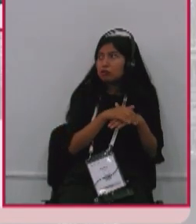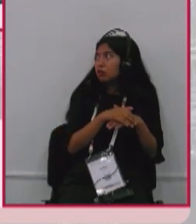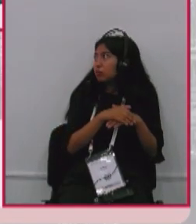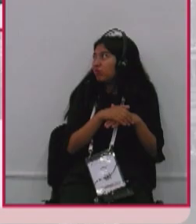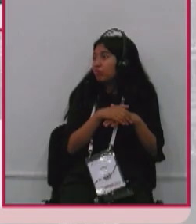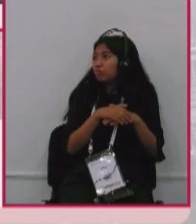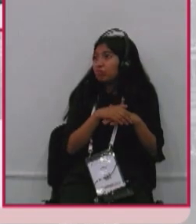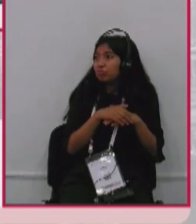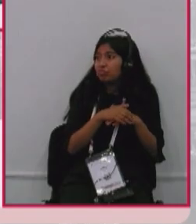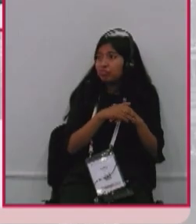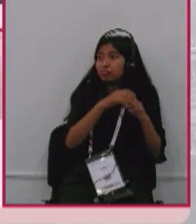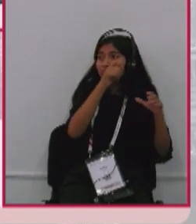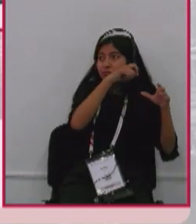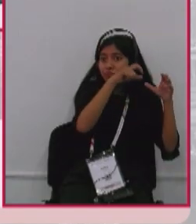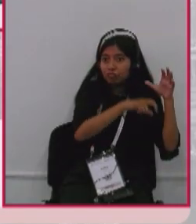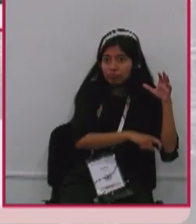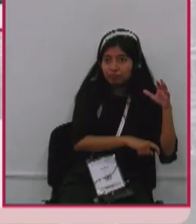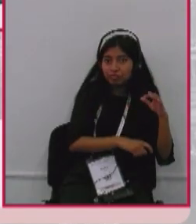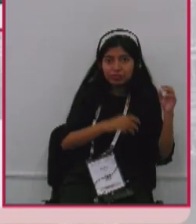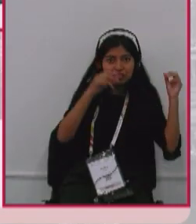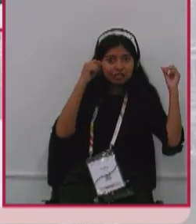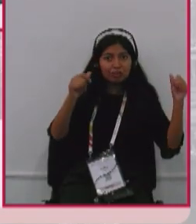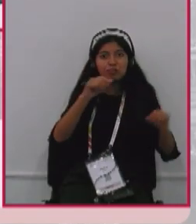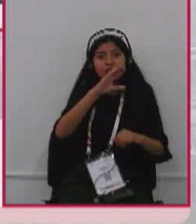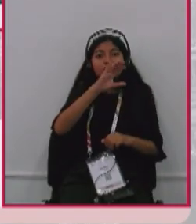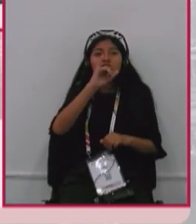de inyección. Entonces, la cinética es muy rápida.